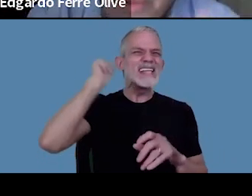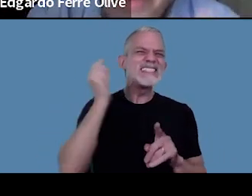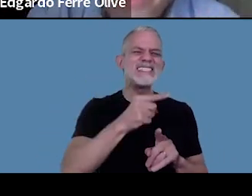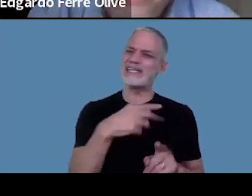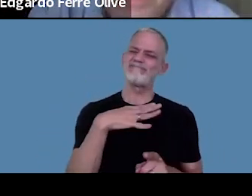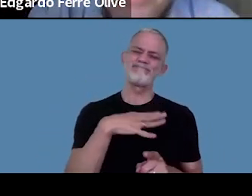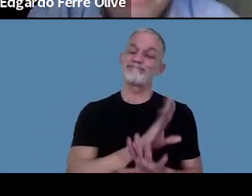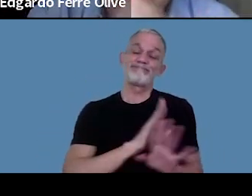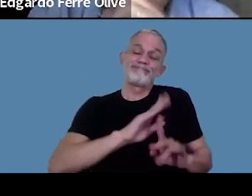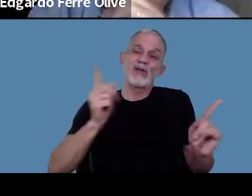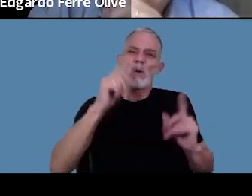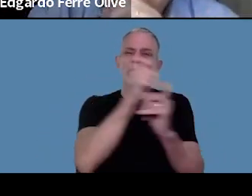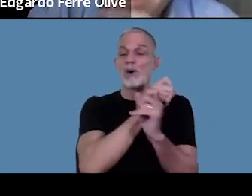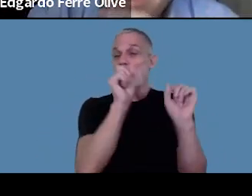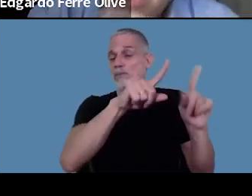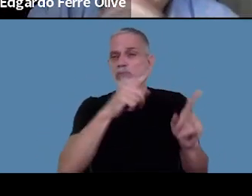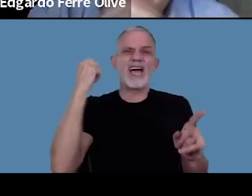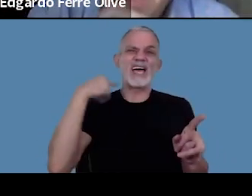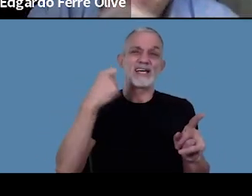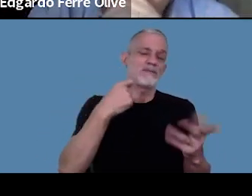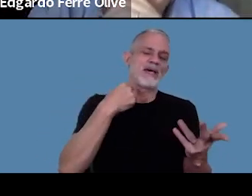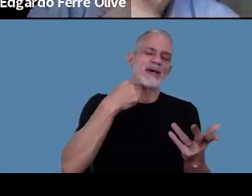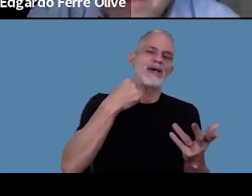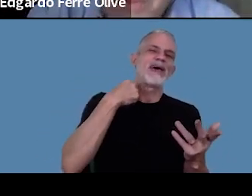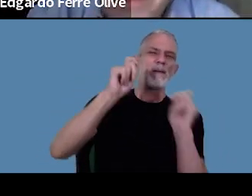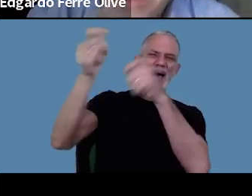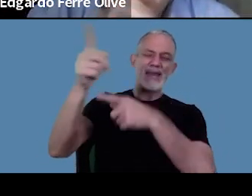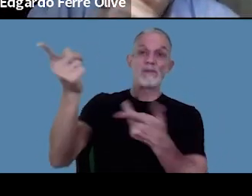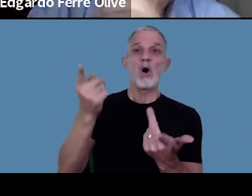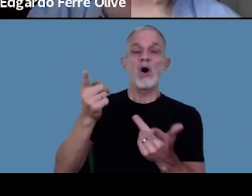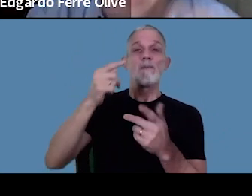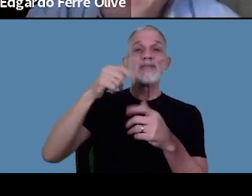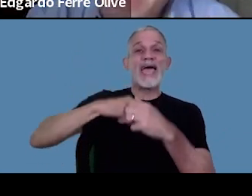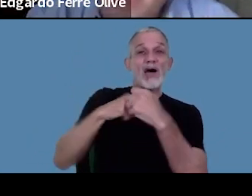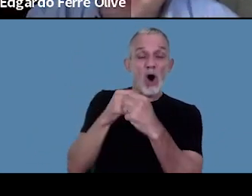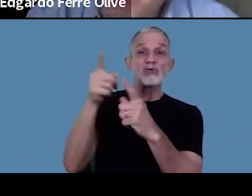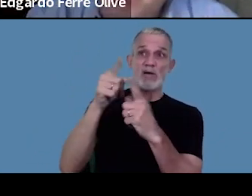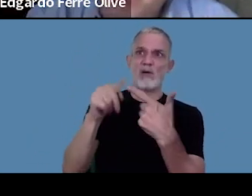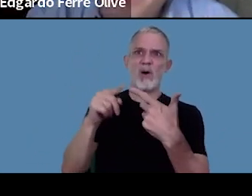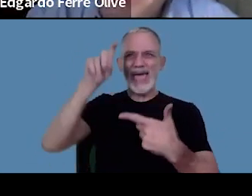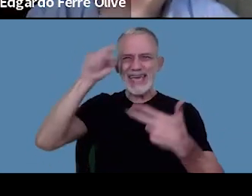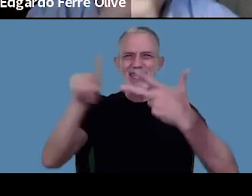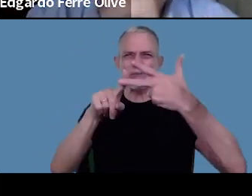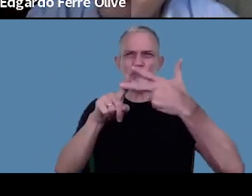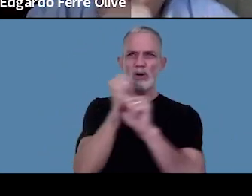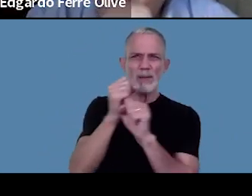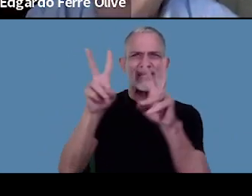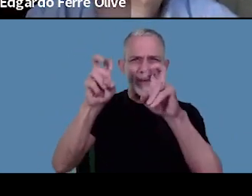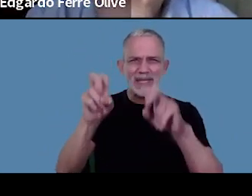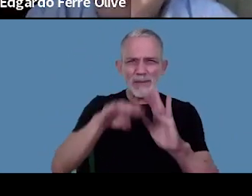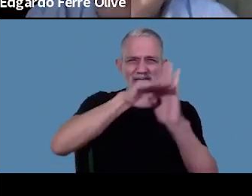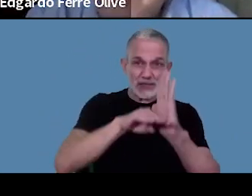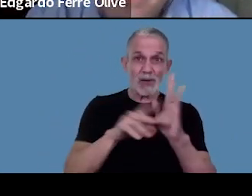los problemas que hubo en Chile, pasó a España, la de Escocia, la de Egipto, y actualmente la de Dubái. Están trabajando todos estos temas y los fondos